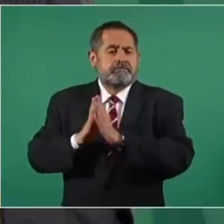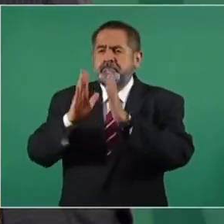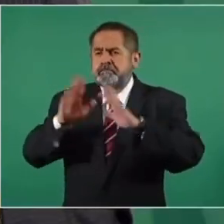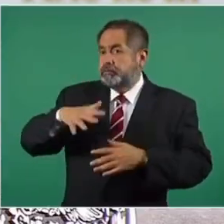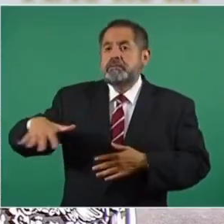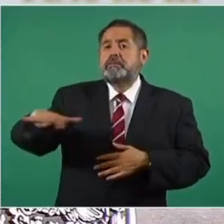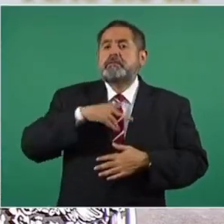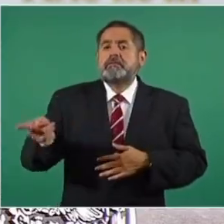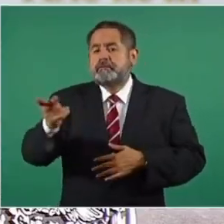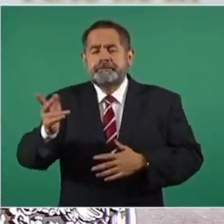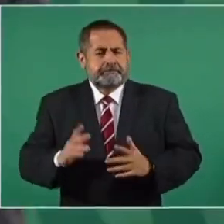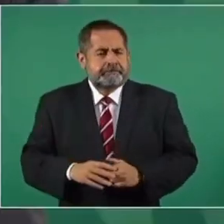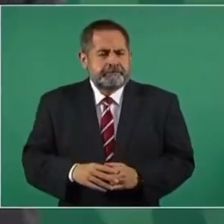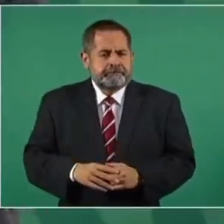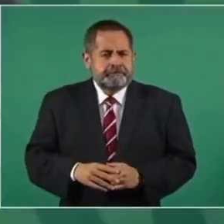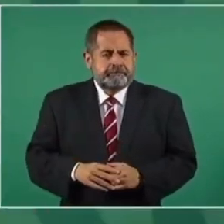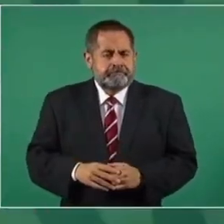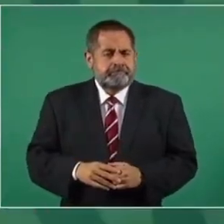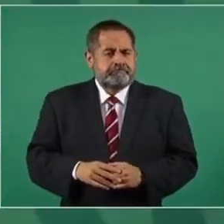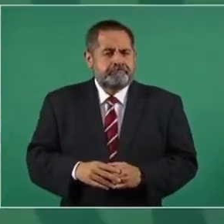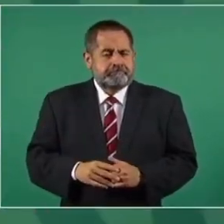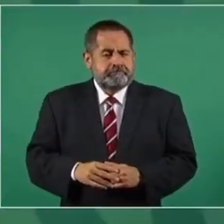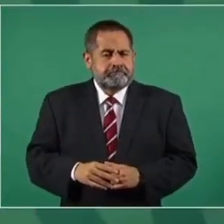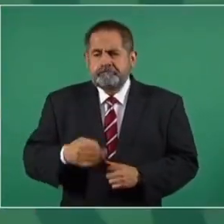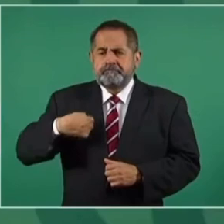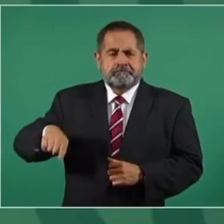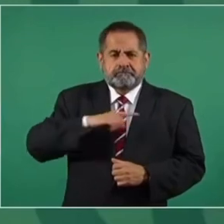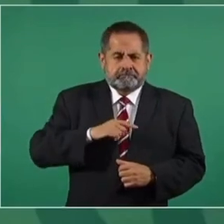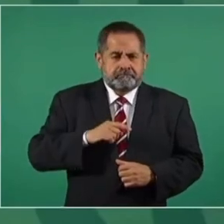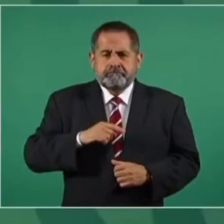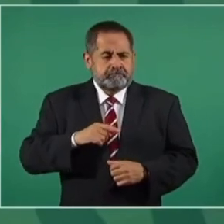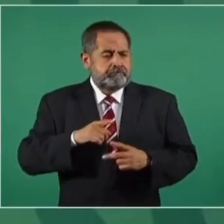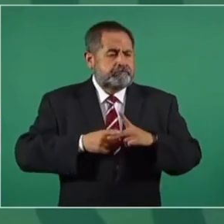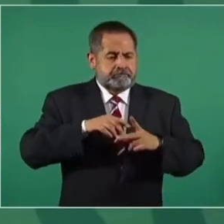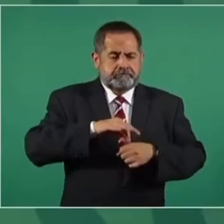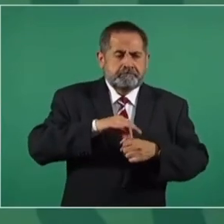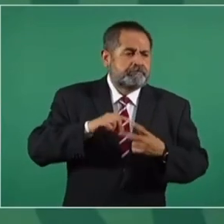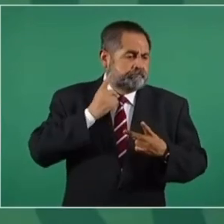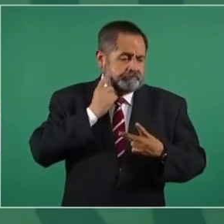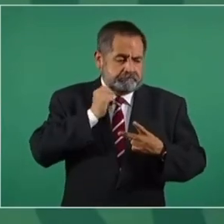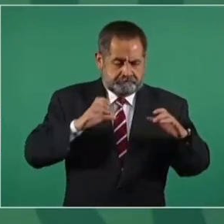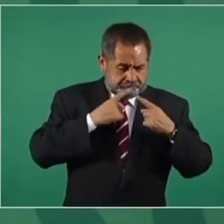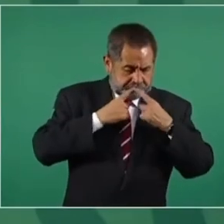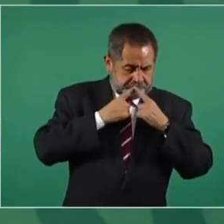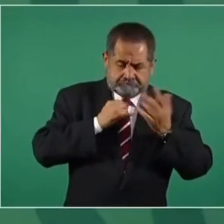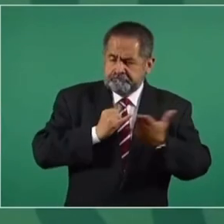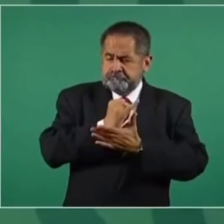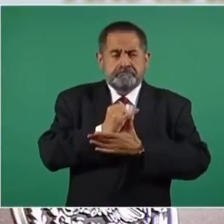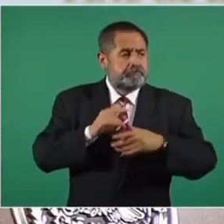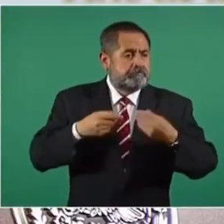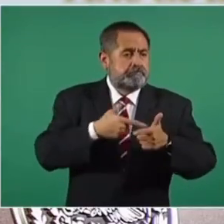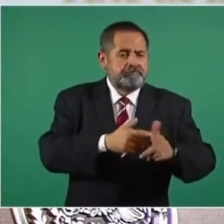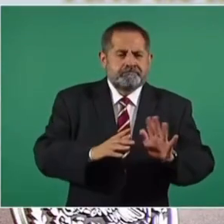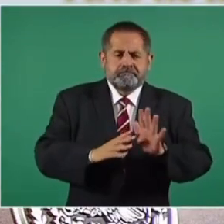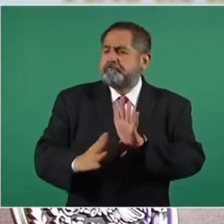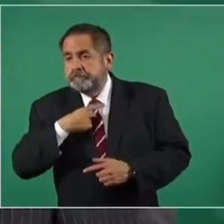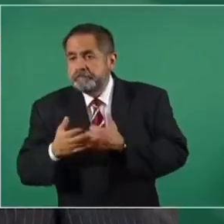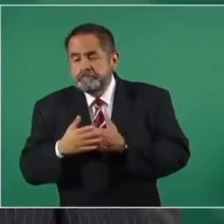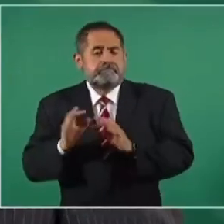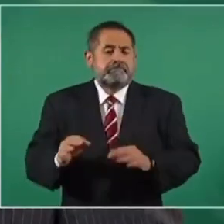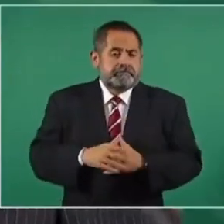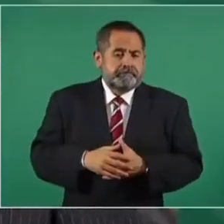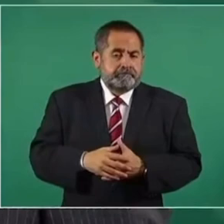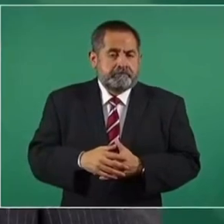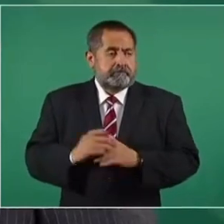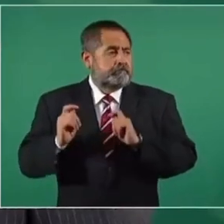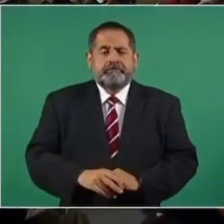decidan. Que no nos conformemos con la democracia representativa, que avancemos en la democracia participativa. No